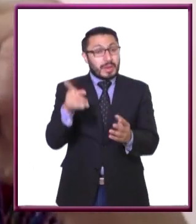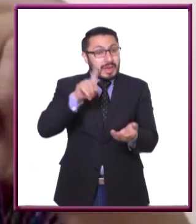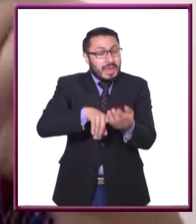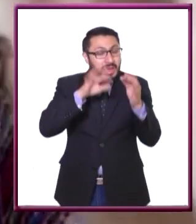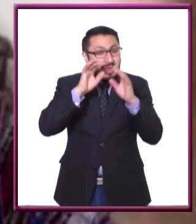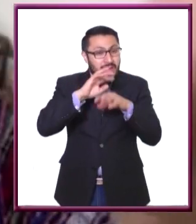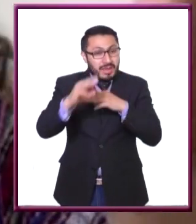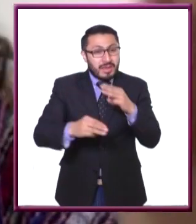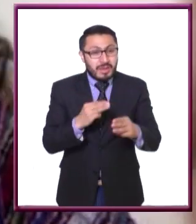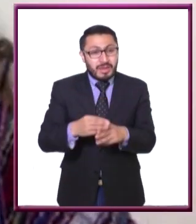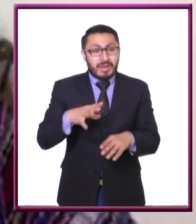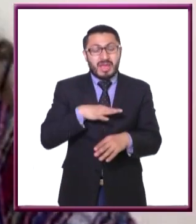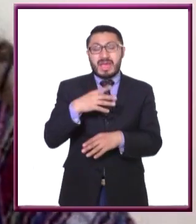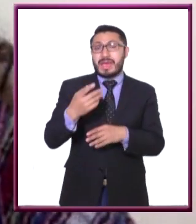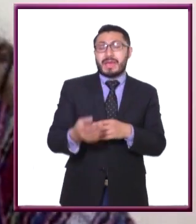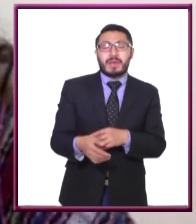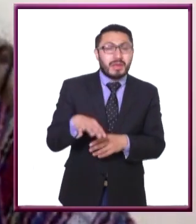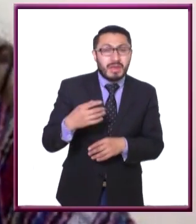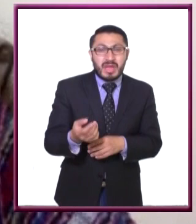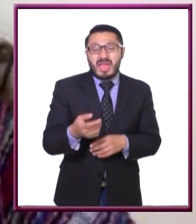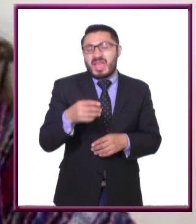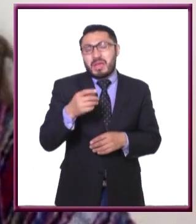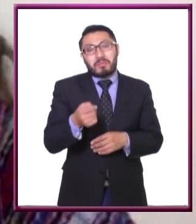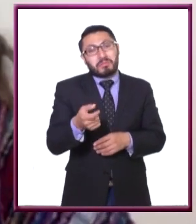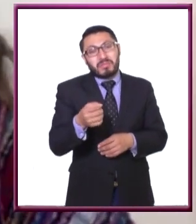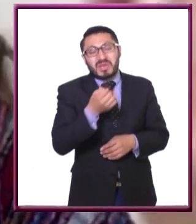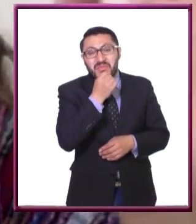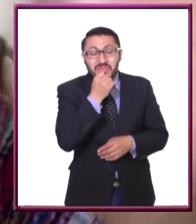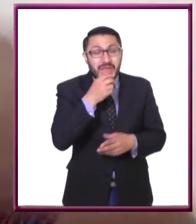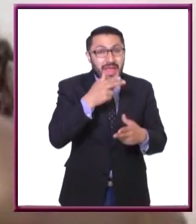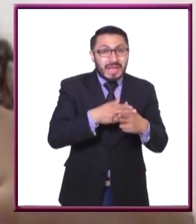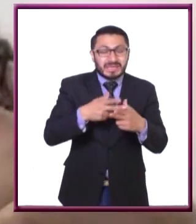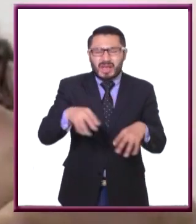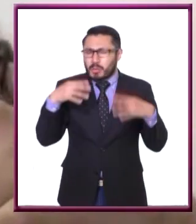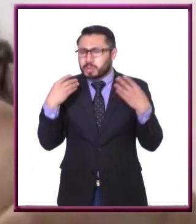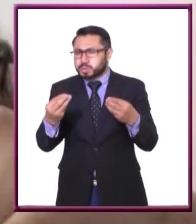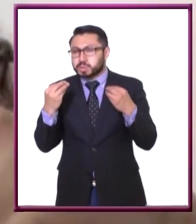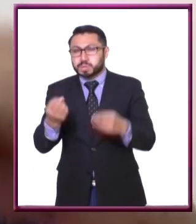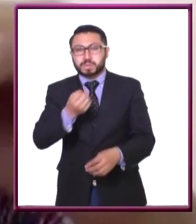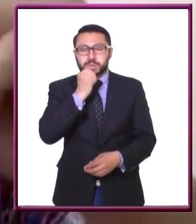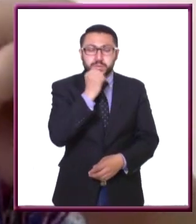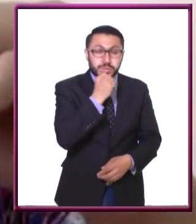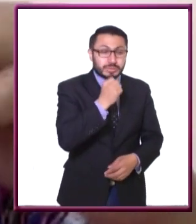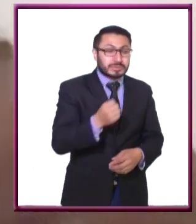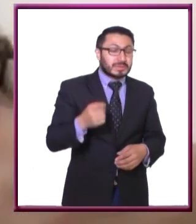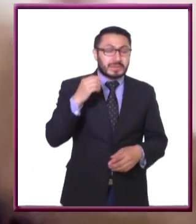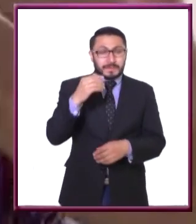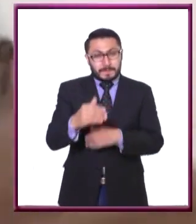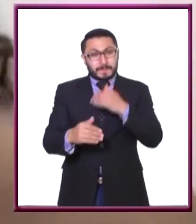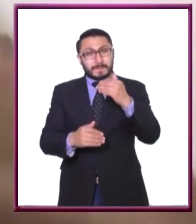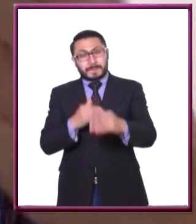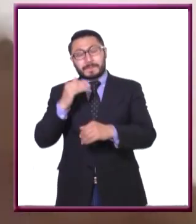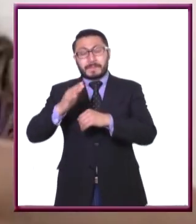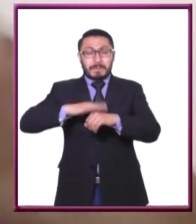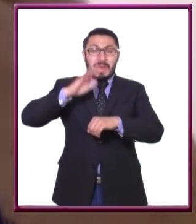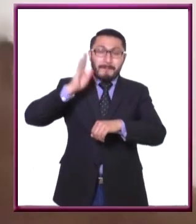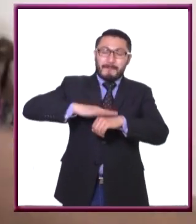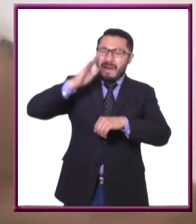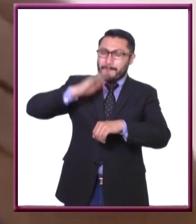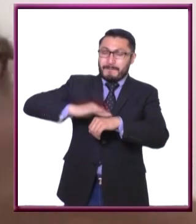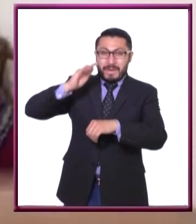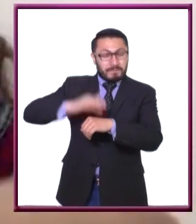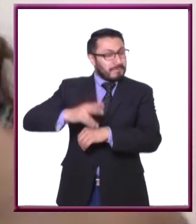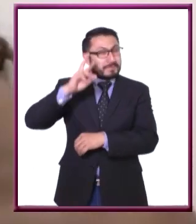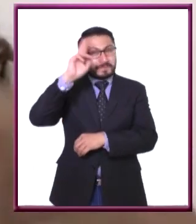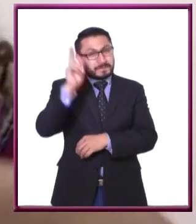y que duraba desde unos milisegundos hasta miles de segundos. Entonces, pues cada vez empezaron a haber más y